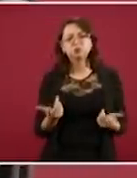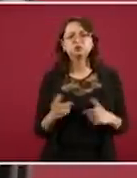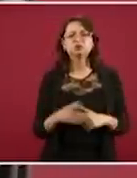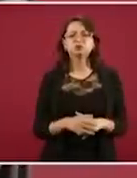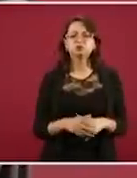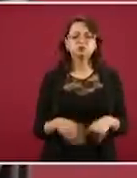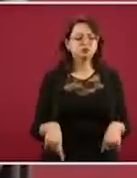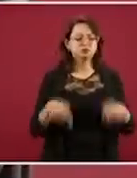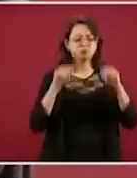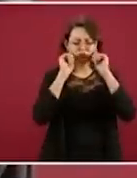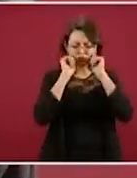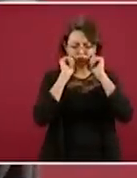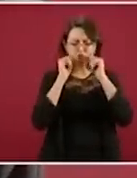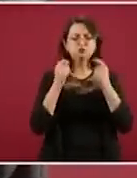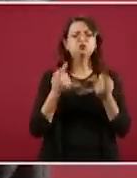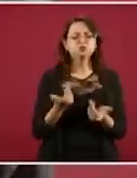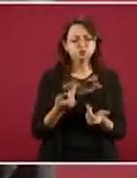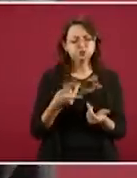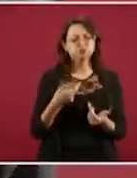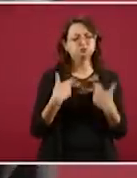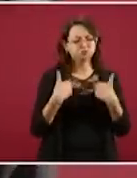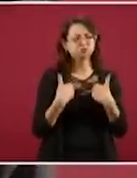hay entendimiento, hay respeto.